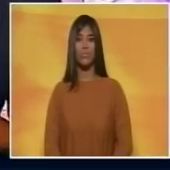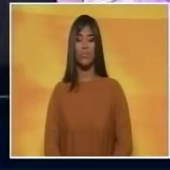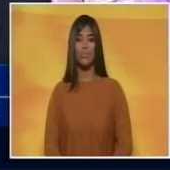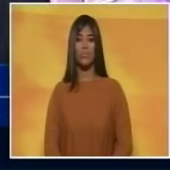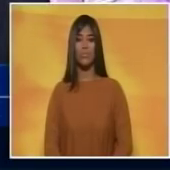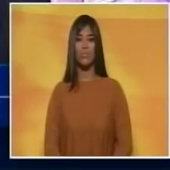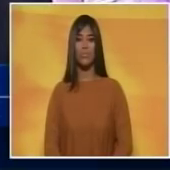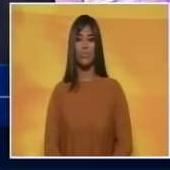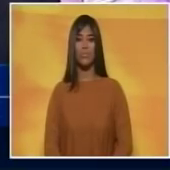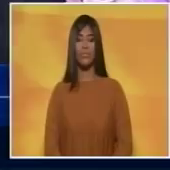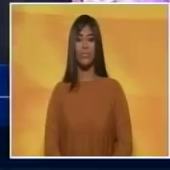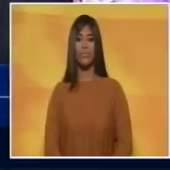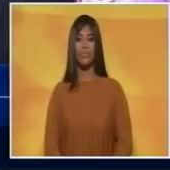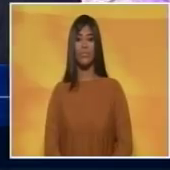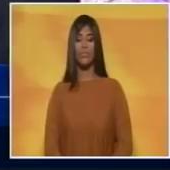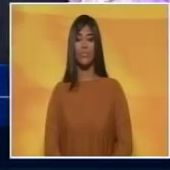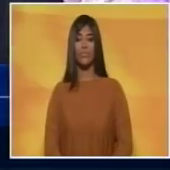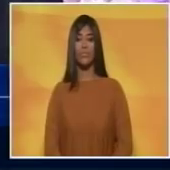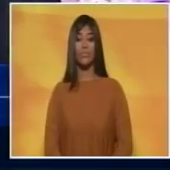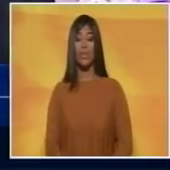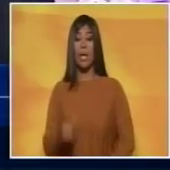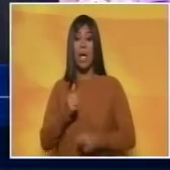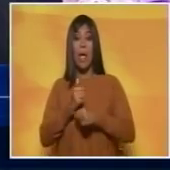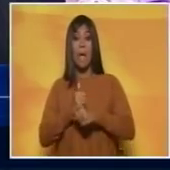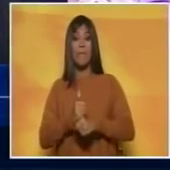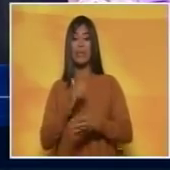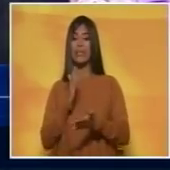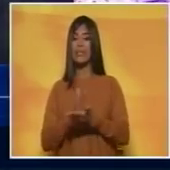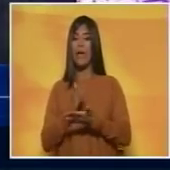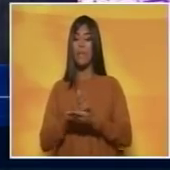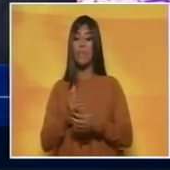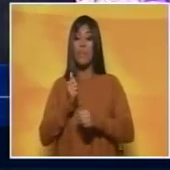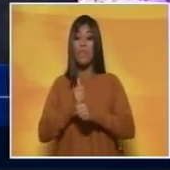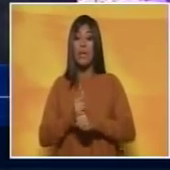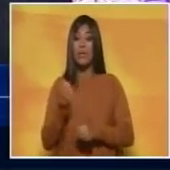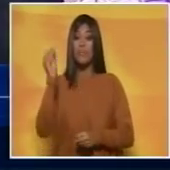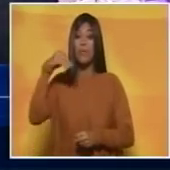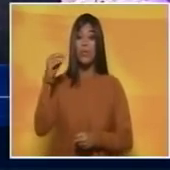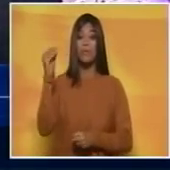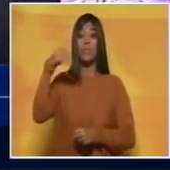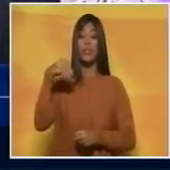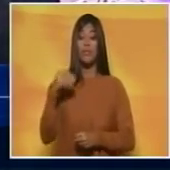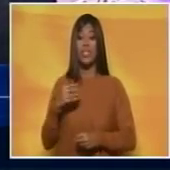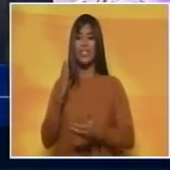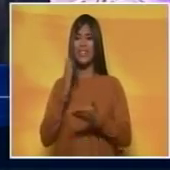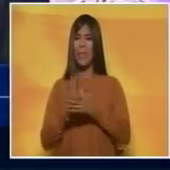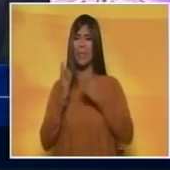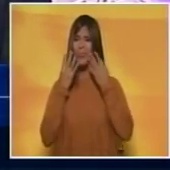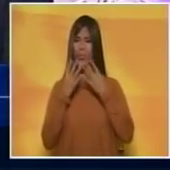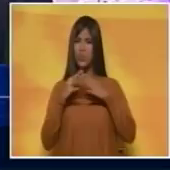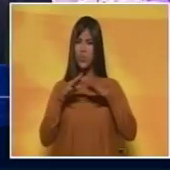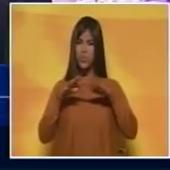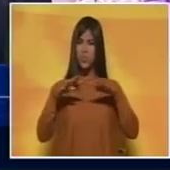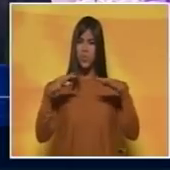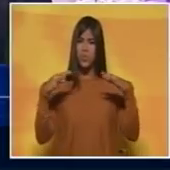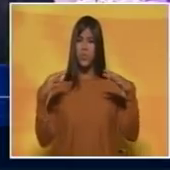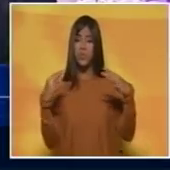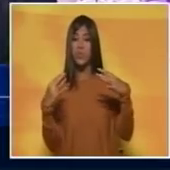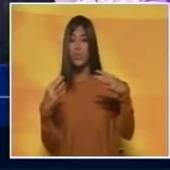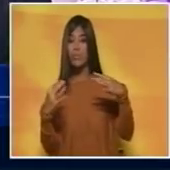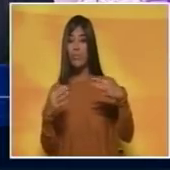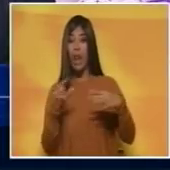Pivas. Siempre son inmensas, las expectativas son inmensas, realmente vamos a dar un gran espectáculo, los muchachos, como te